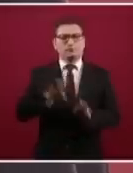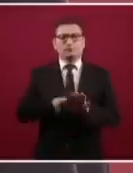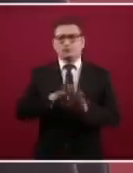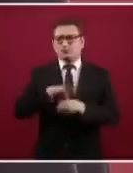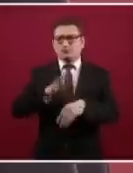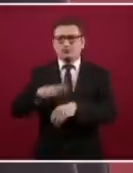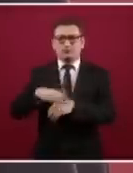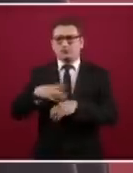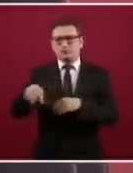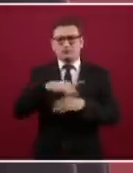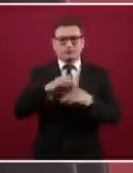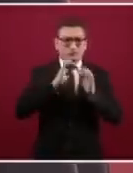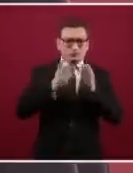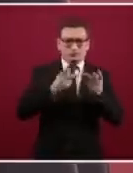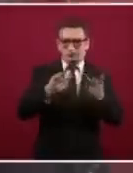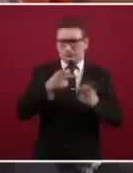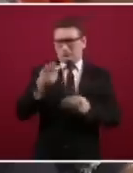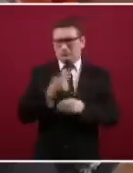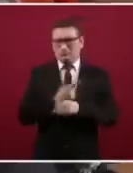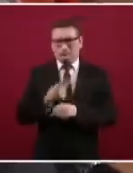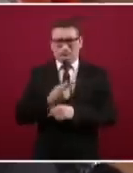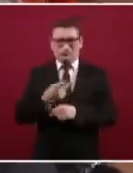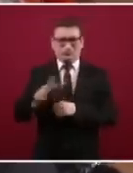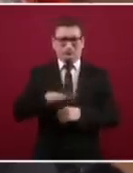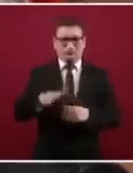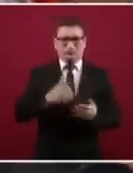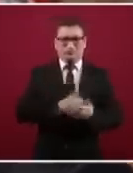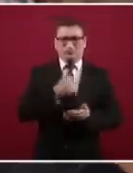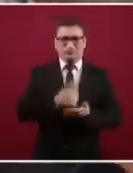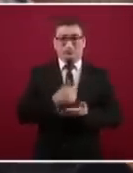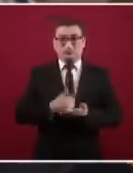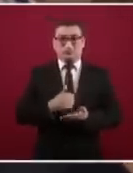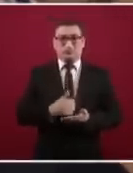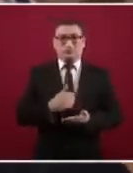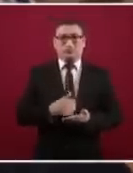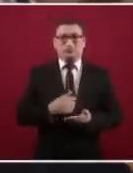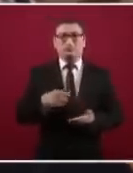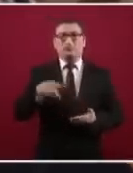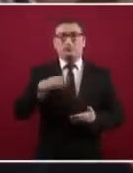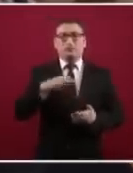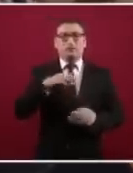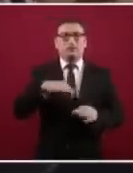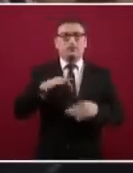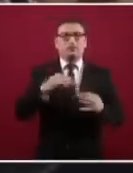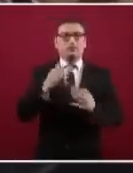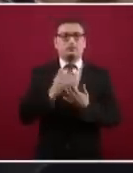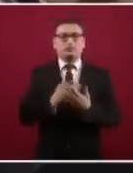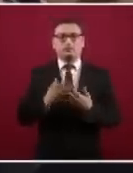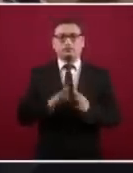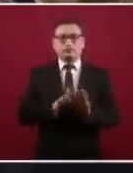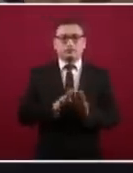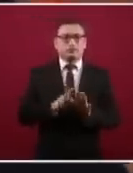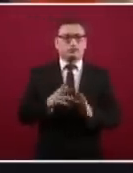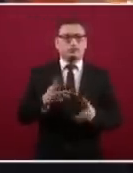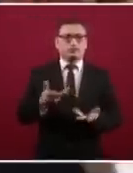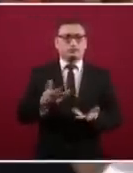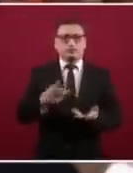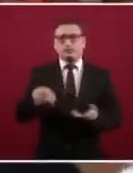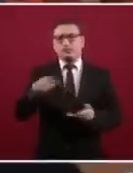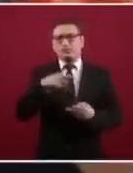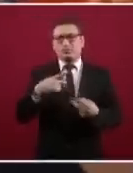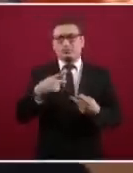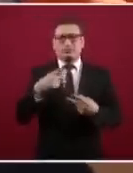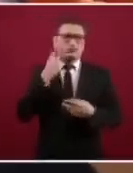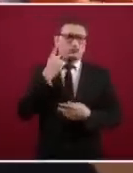sale sobrando? El sacar a la ciudadanía a que vaya a decidir una decisisión que toman